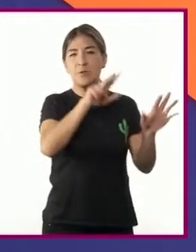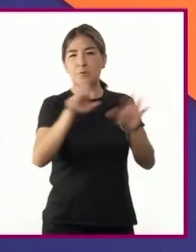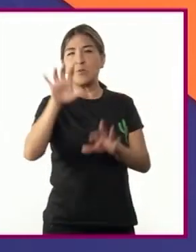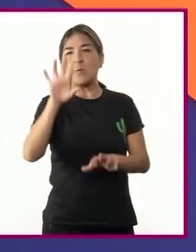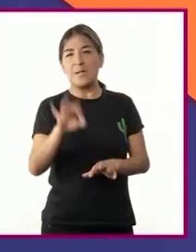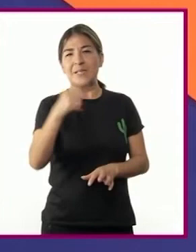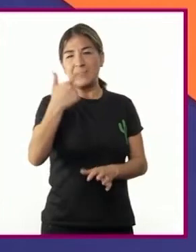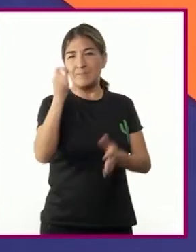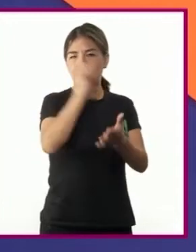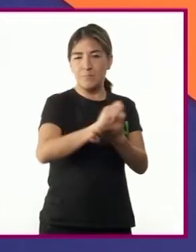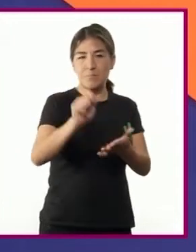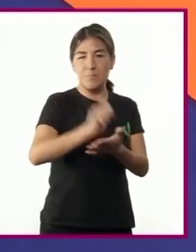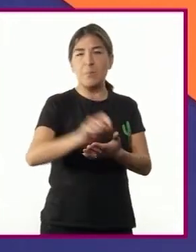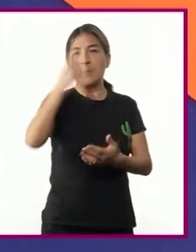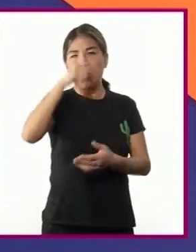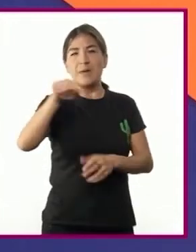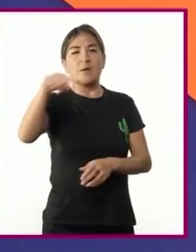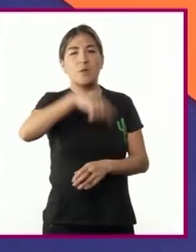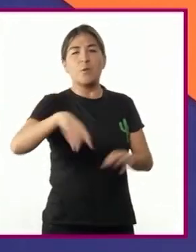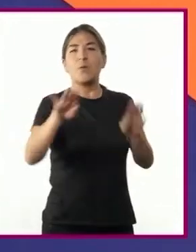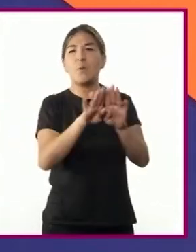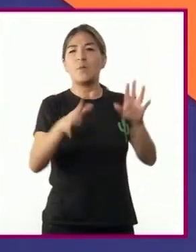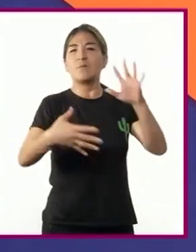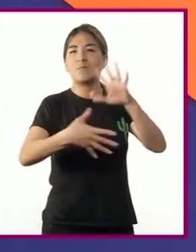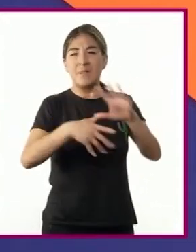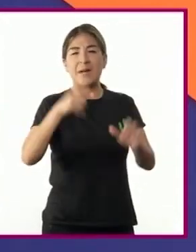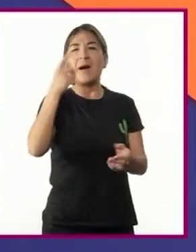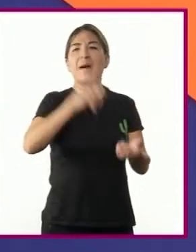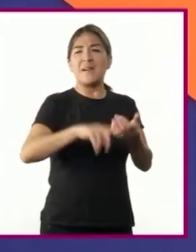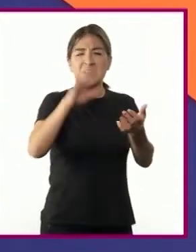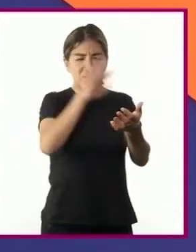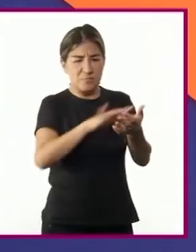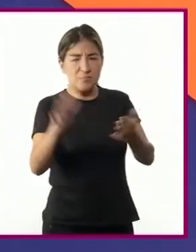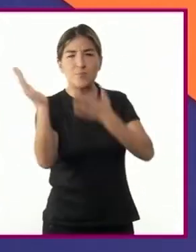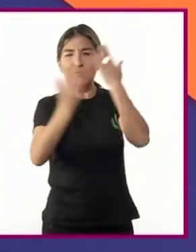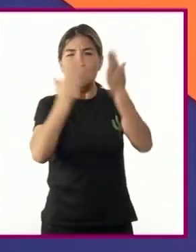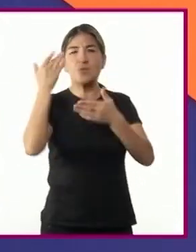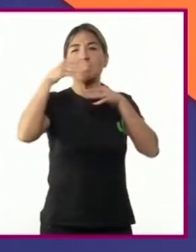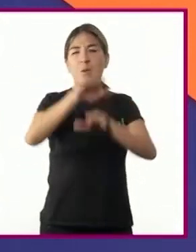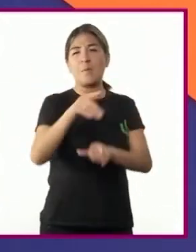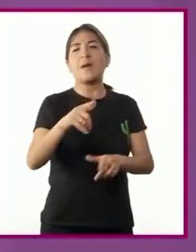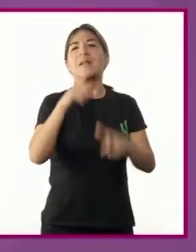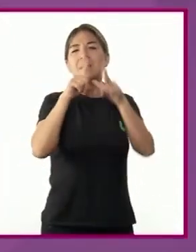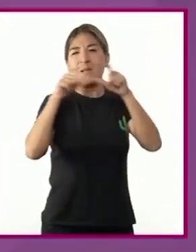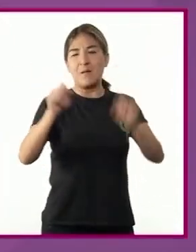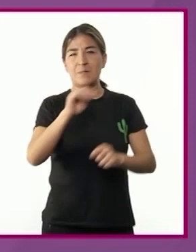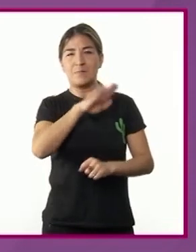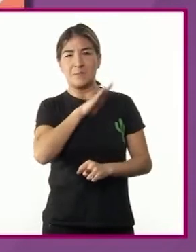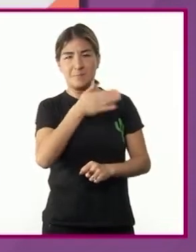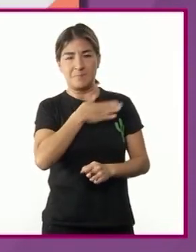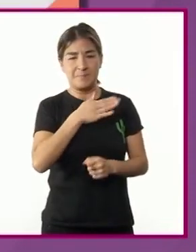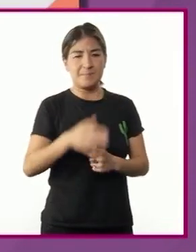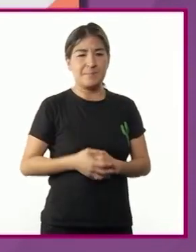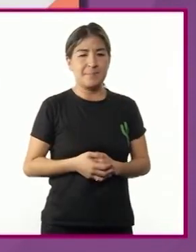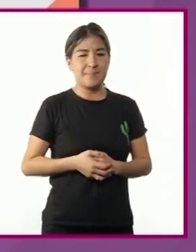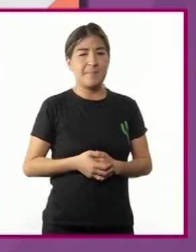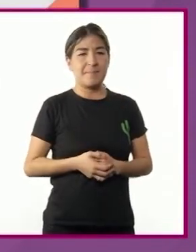1847, obra aún imprescindible en los estudios sobre la lengua española.